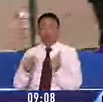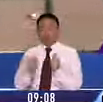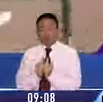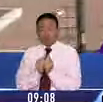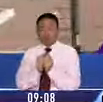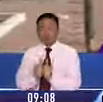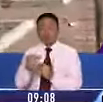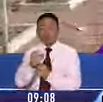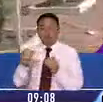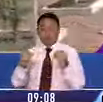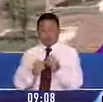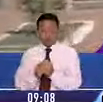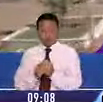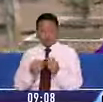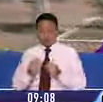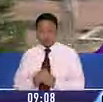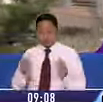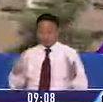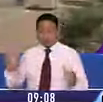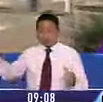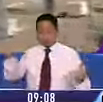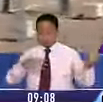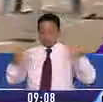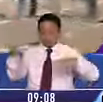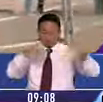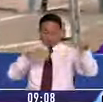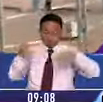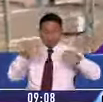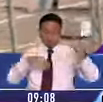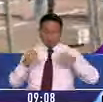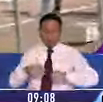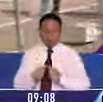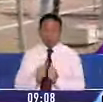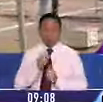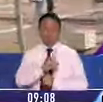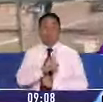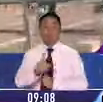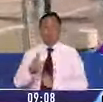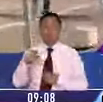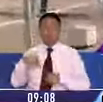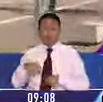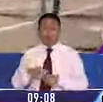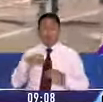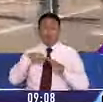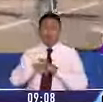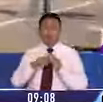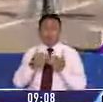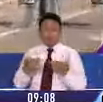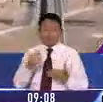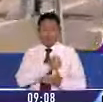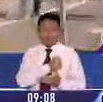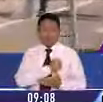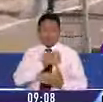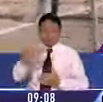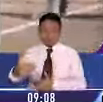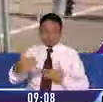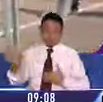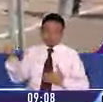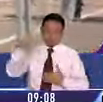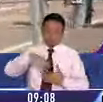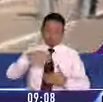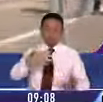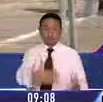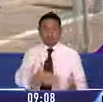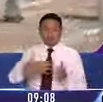pueda acompañar a un solo representante de cada despacho para que puedan ingresar al Palacio Legislativo y en